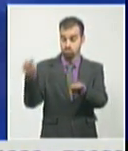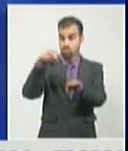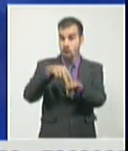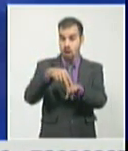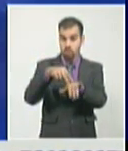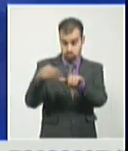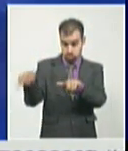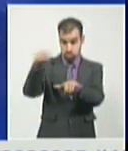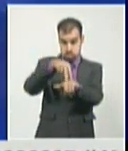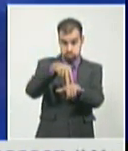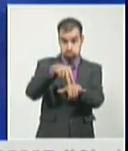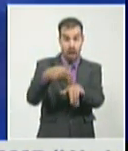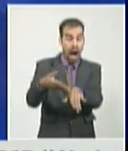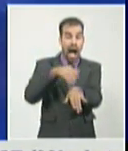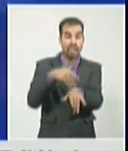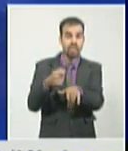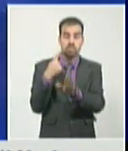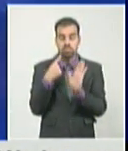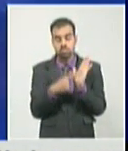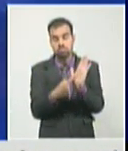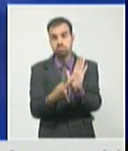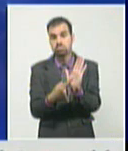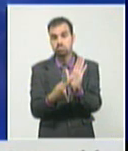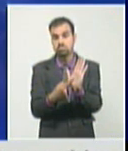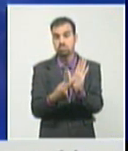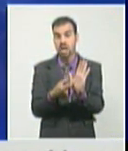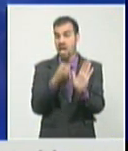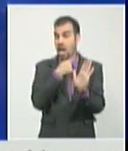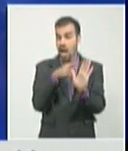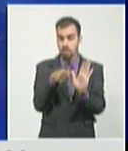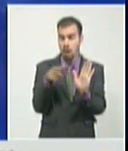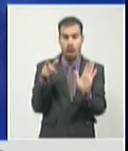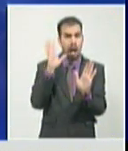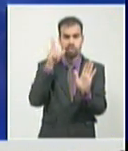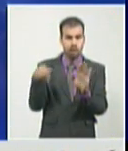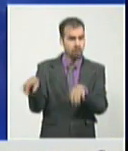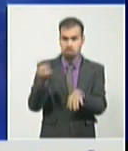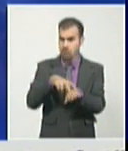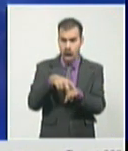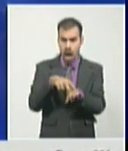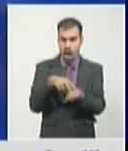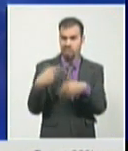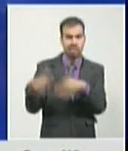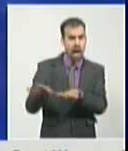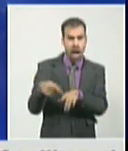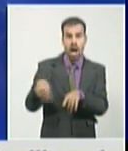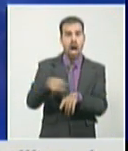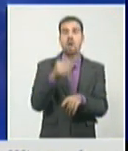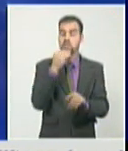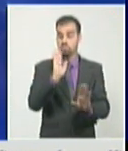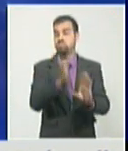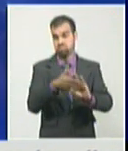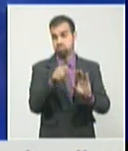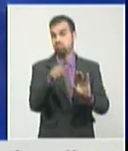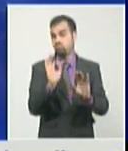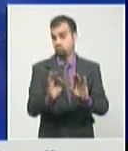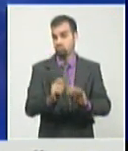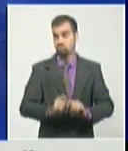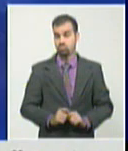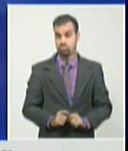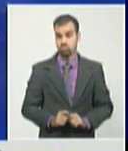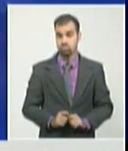puede ser hasta penalizado pero realmente se ha ido cumpliendo se ha ido exigente además ha llegado la información